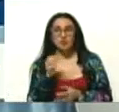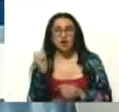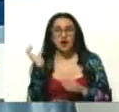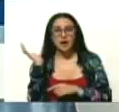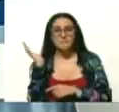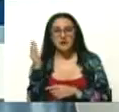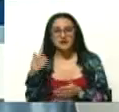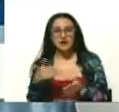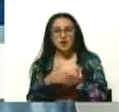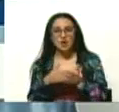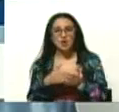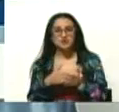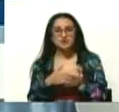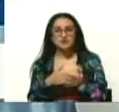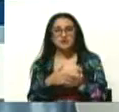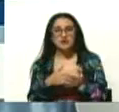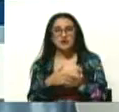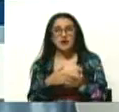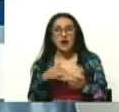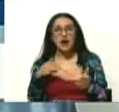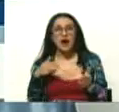campañas contra el acoso escolar.